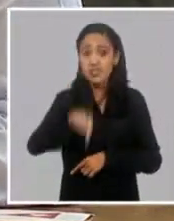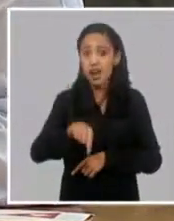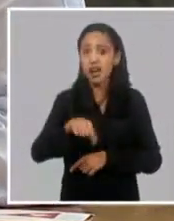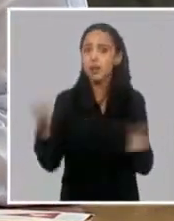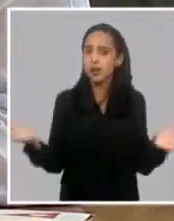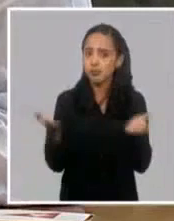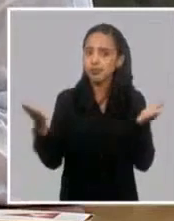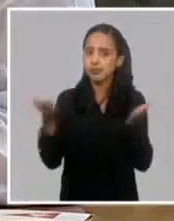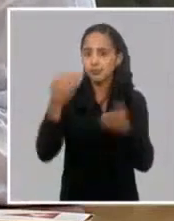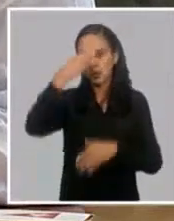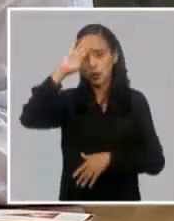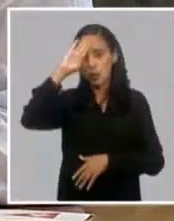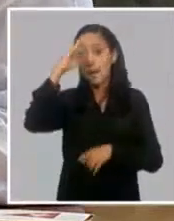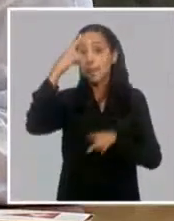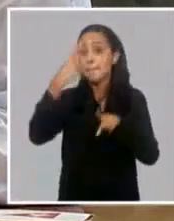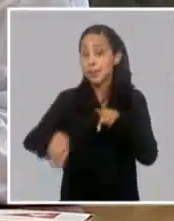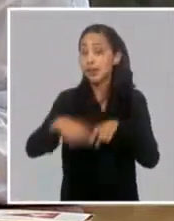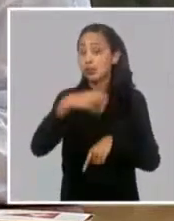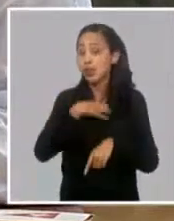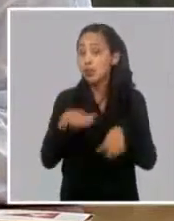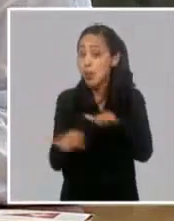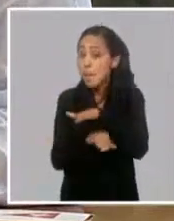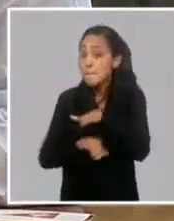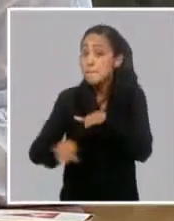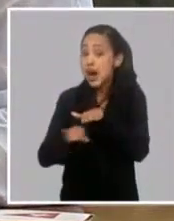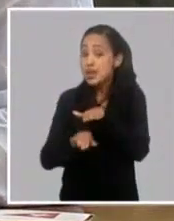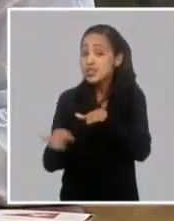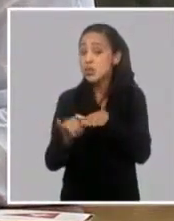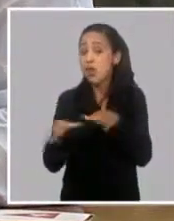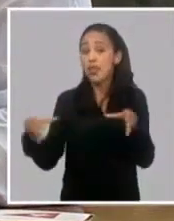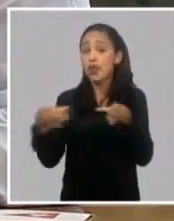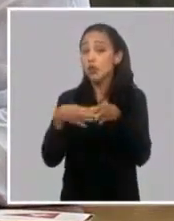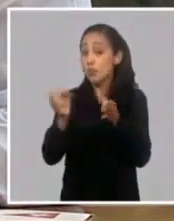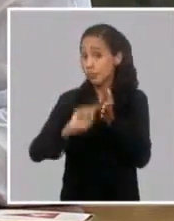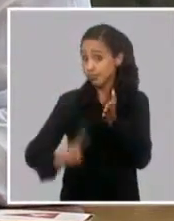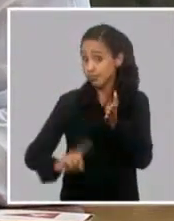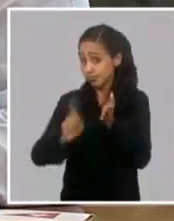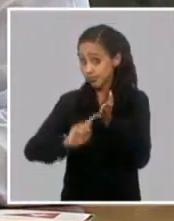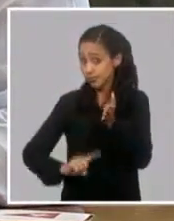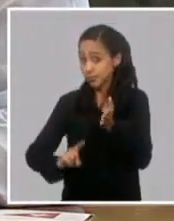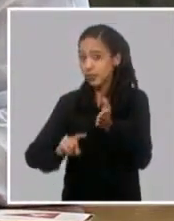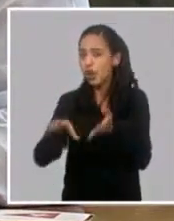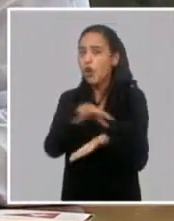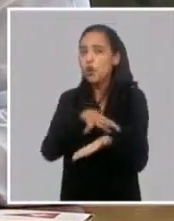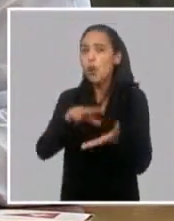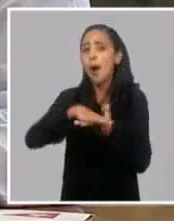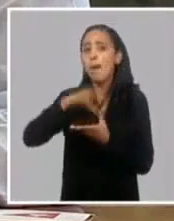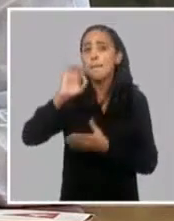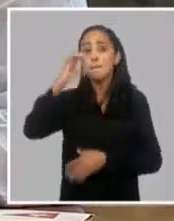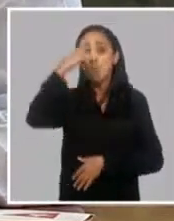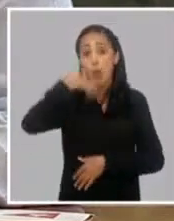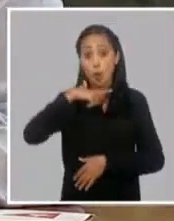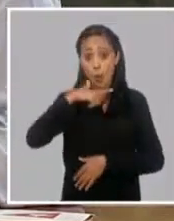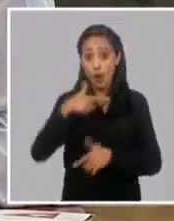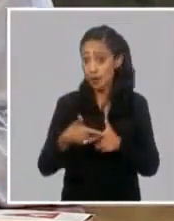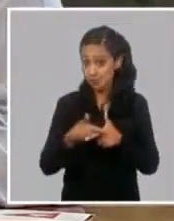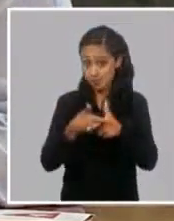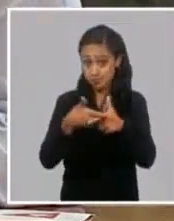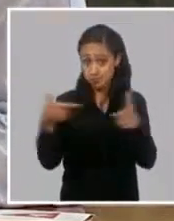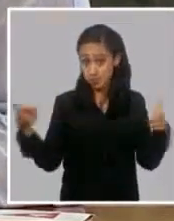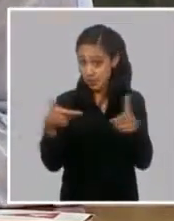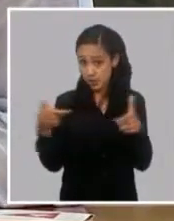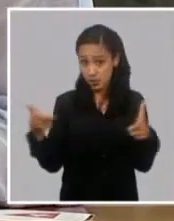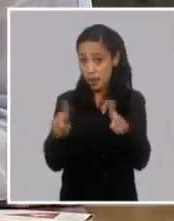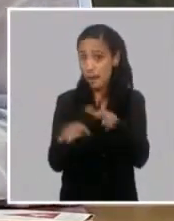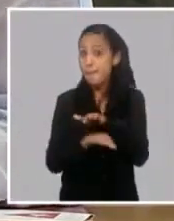grupo, una base de grupos de electrógeno en MOA, es la mayor base de grupos de electrógeno,